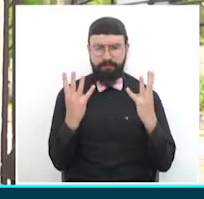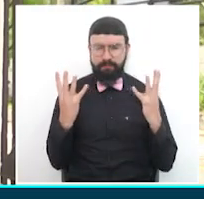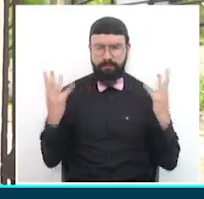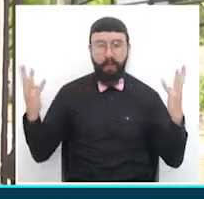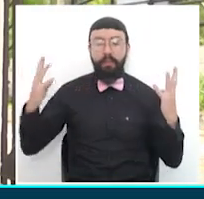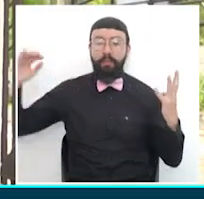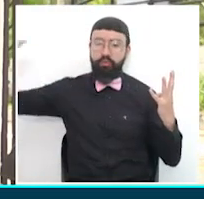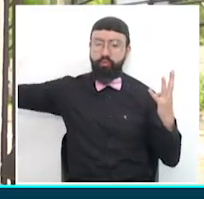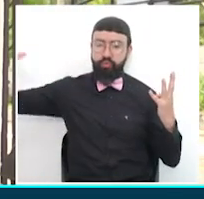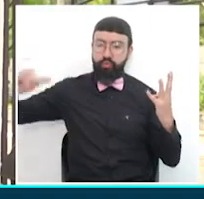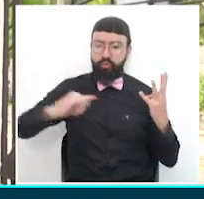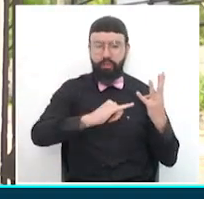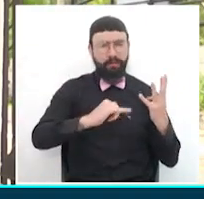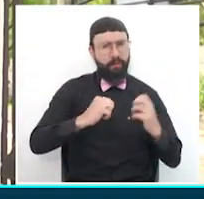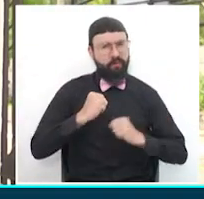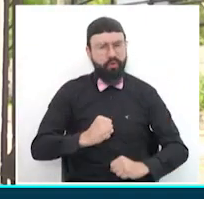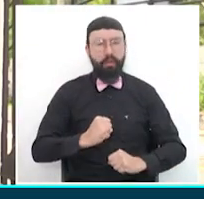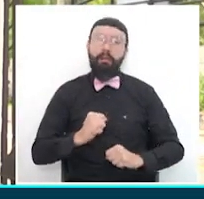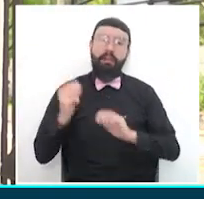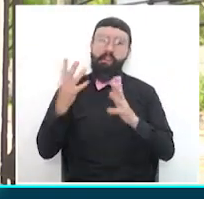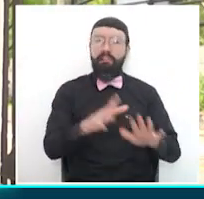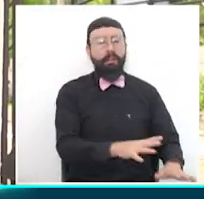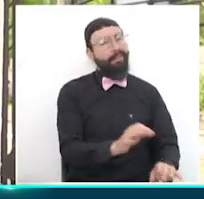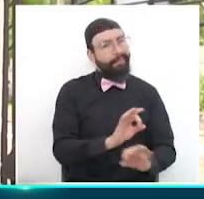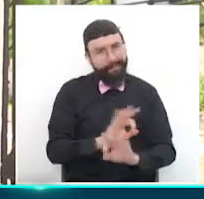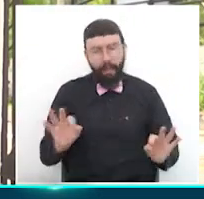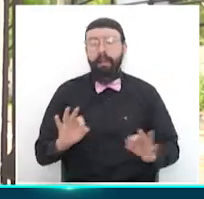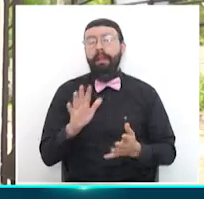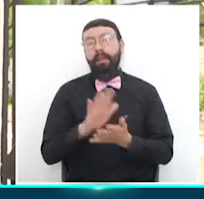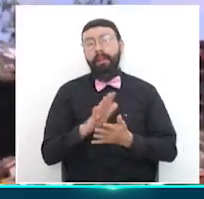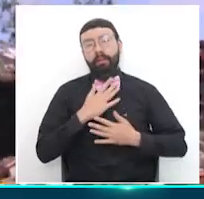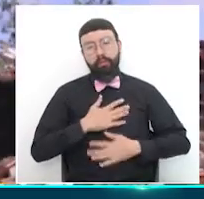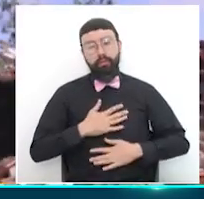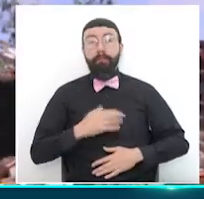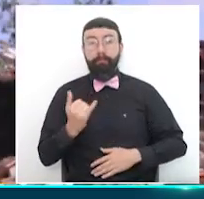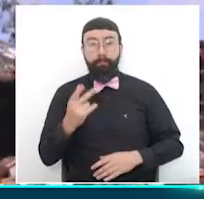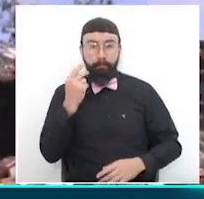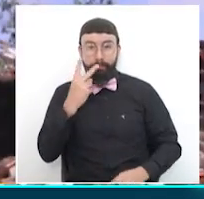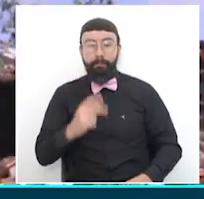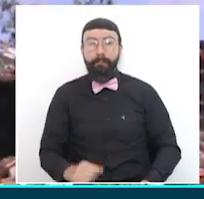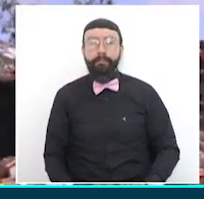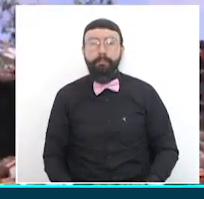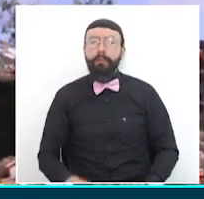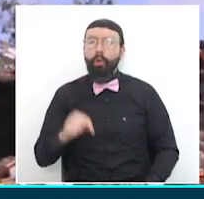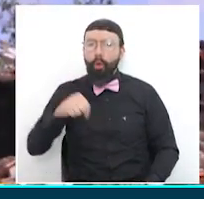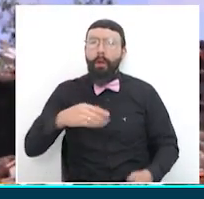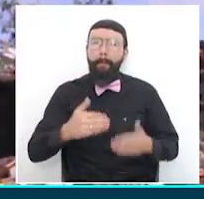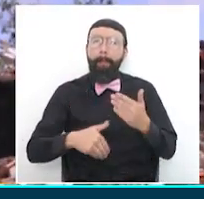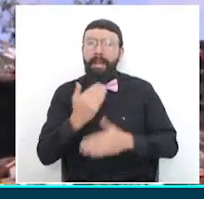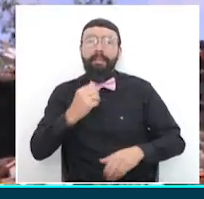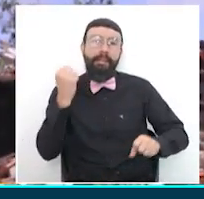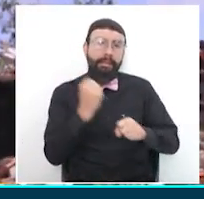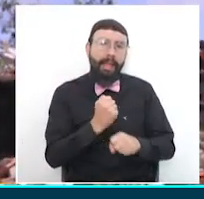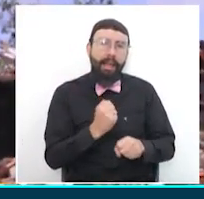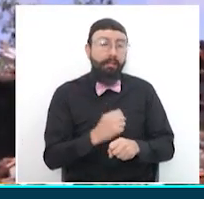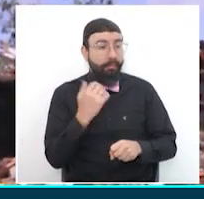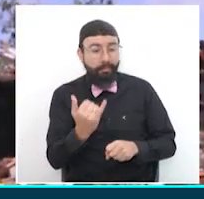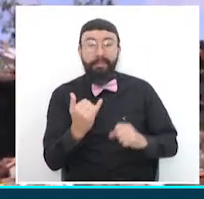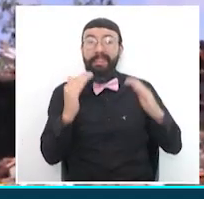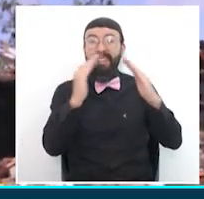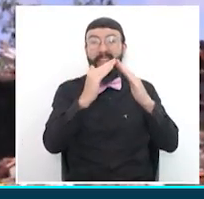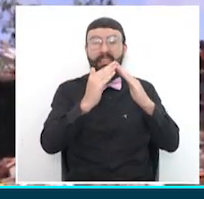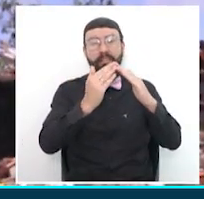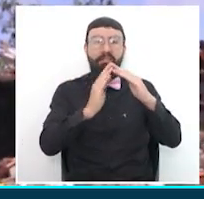la condición para tranquilidad de toda la región, e insisto, de los pereiranos. Hoy iniciaron los trabajos de demolición de las viviendas